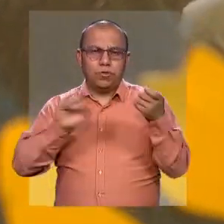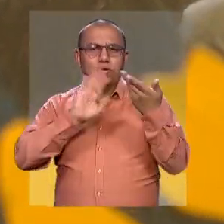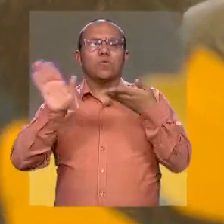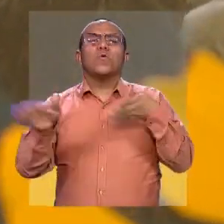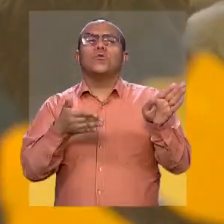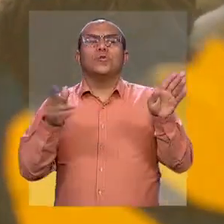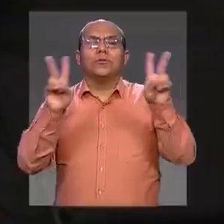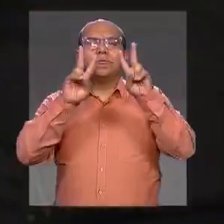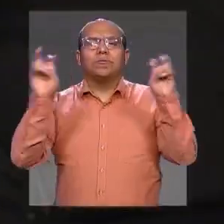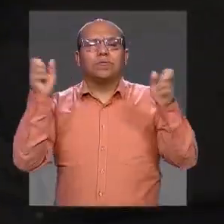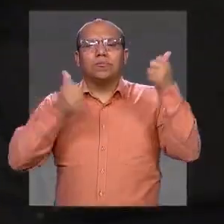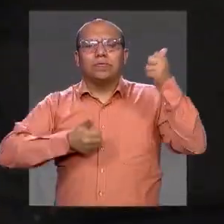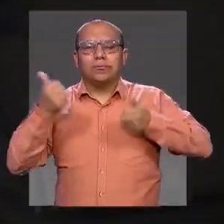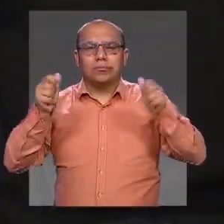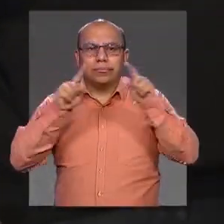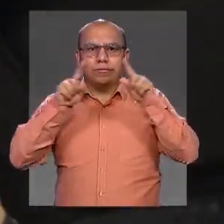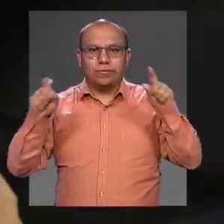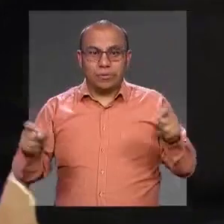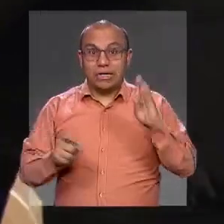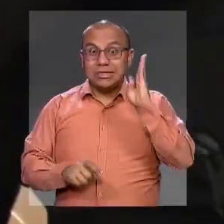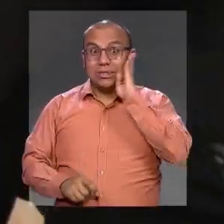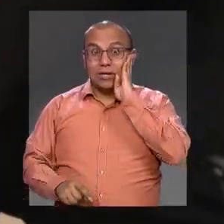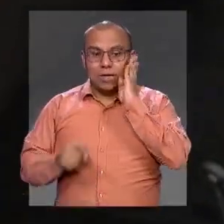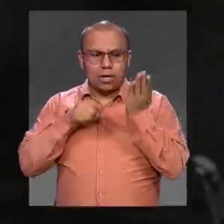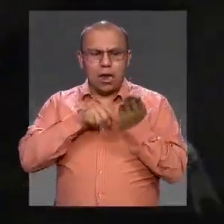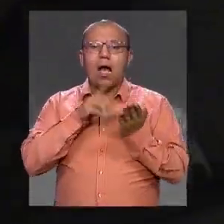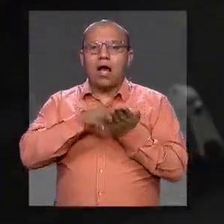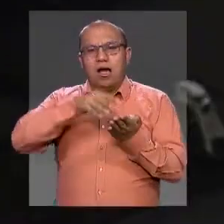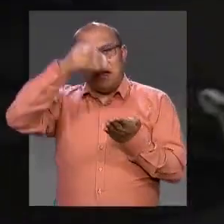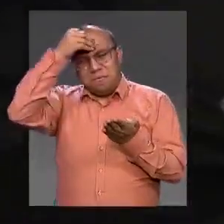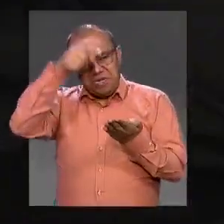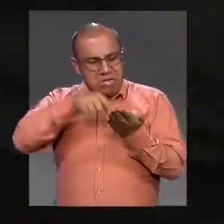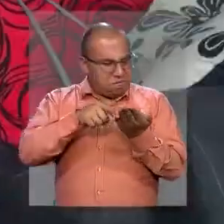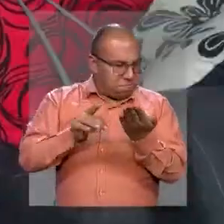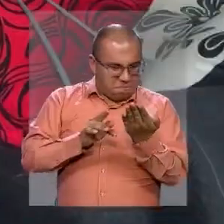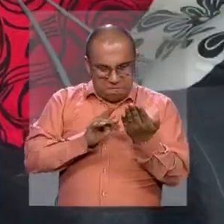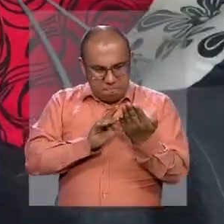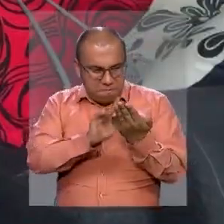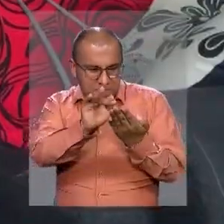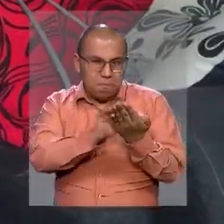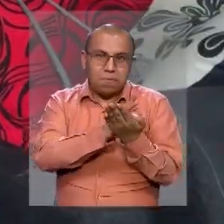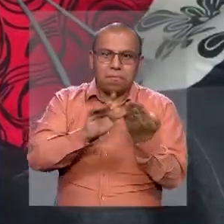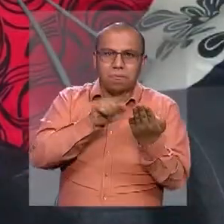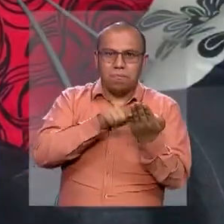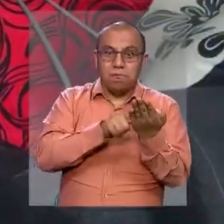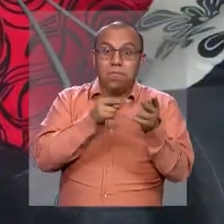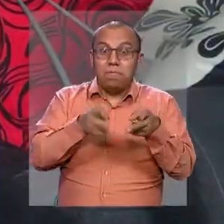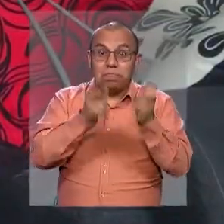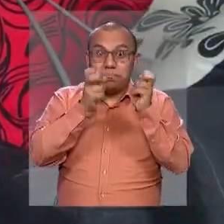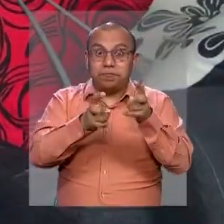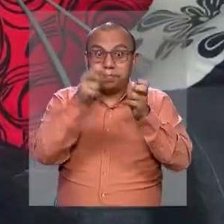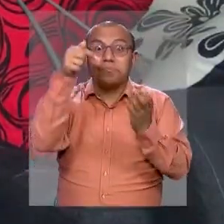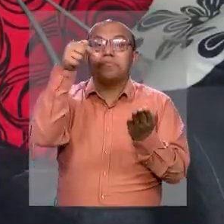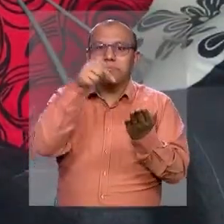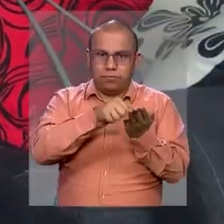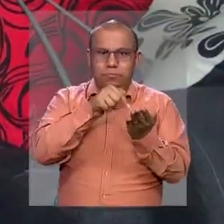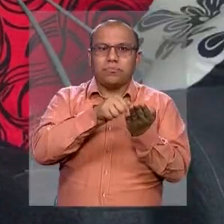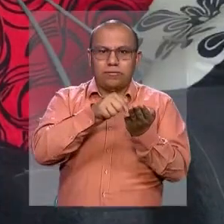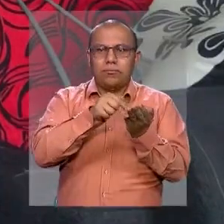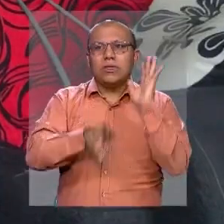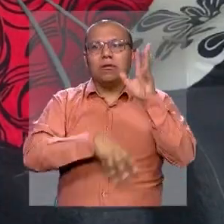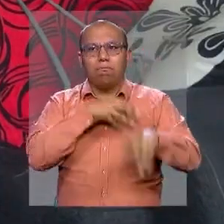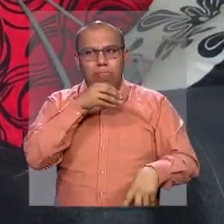curso de los celulares, aprender a manejar, a actualizar lo de celulares y